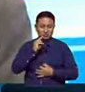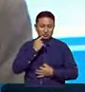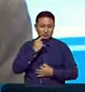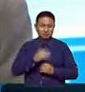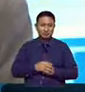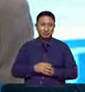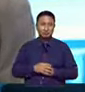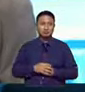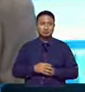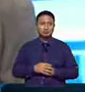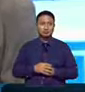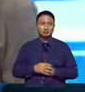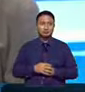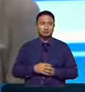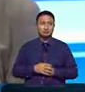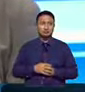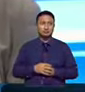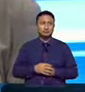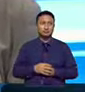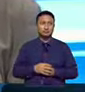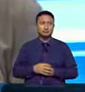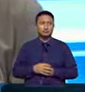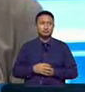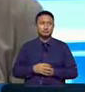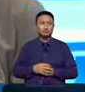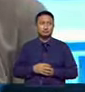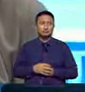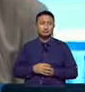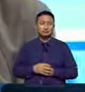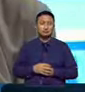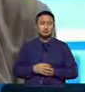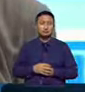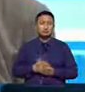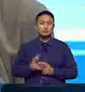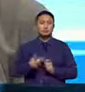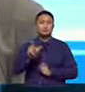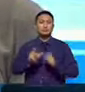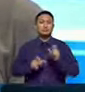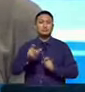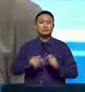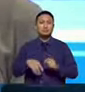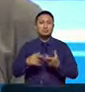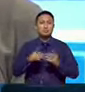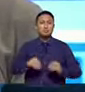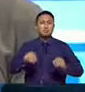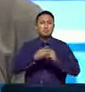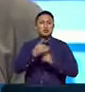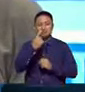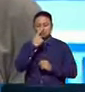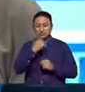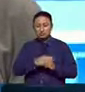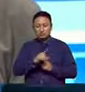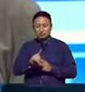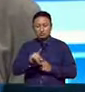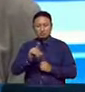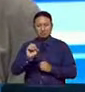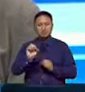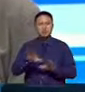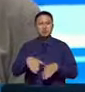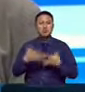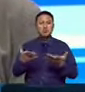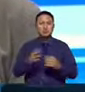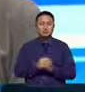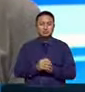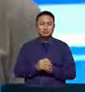pasada, en donde en cambio los ciudadanos ya tienen más interés y han definido parte de sus opciones en